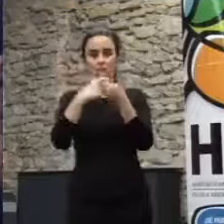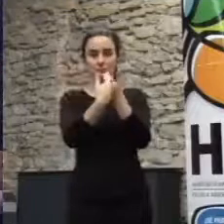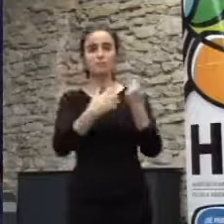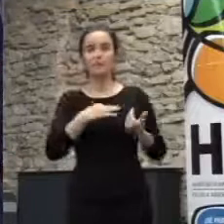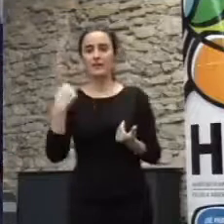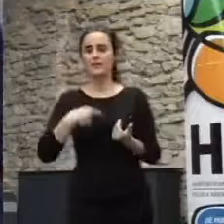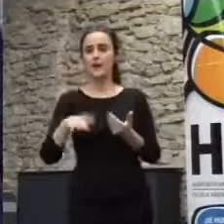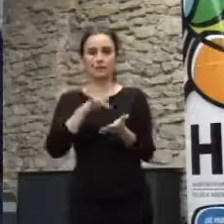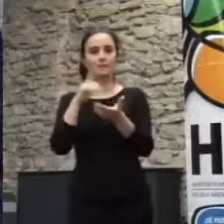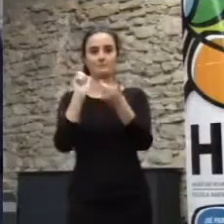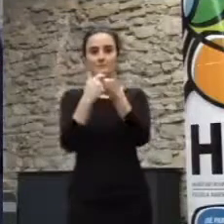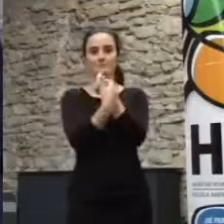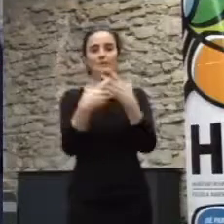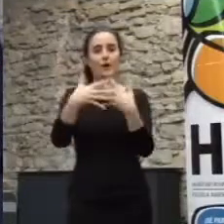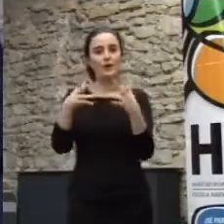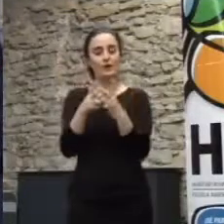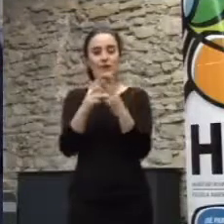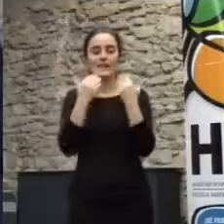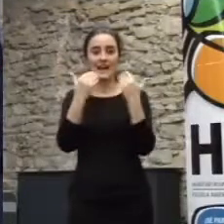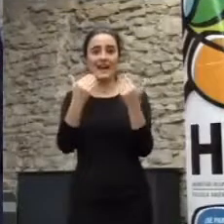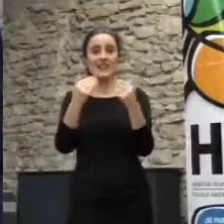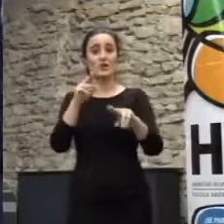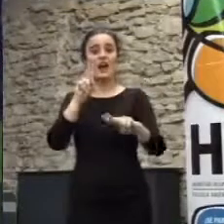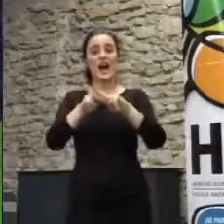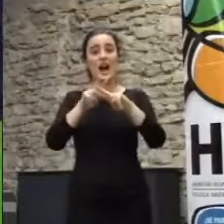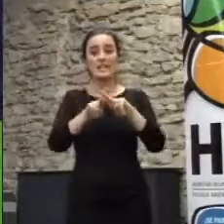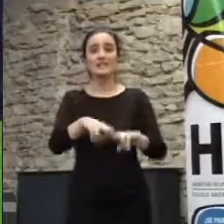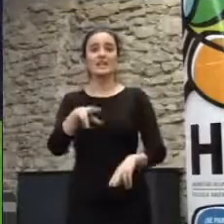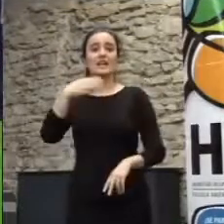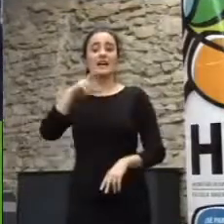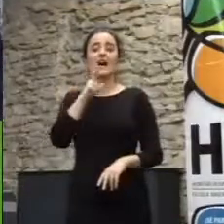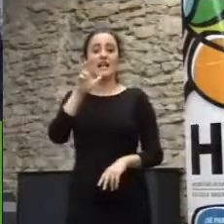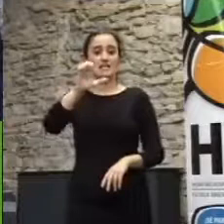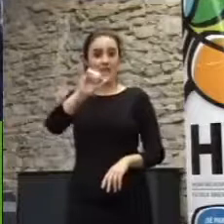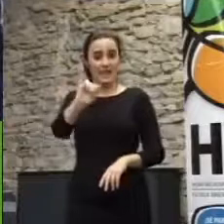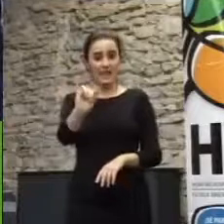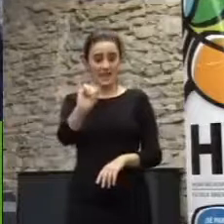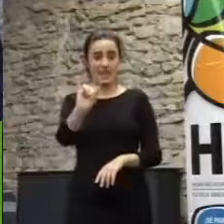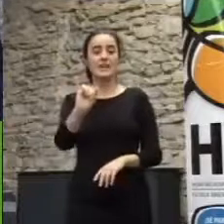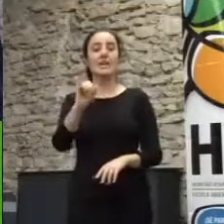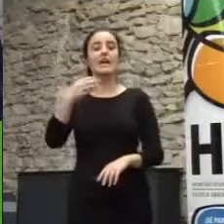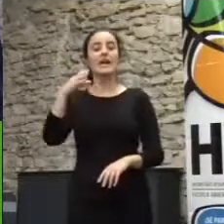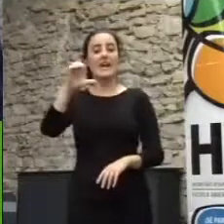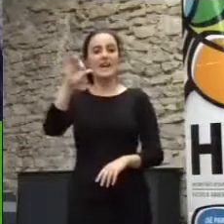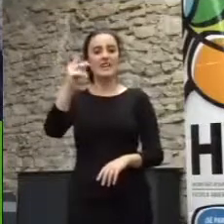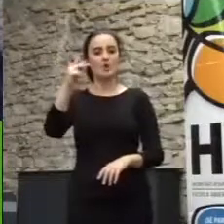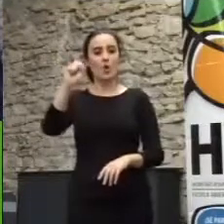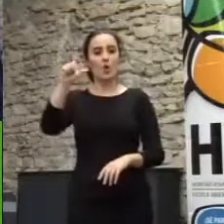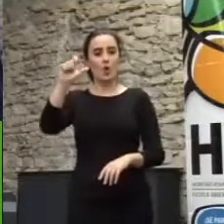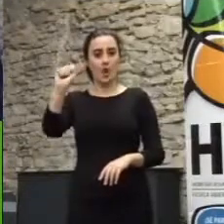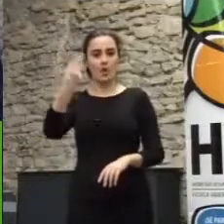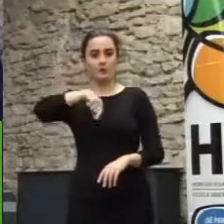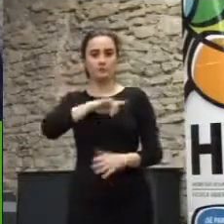están haciendo ya de alguna forma a través de las redes sociales con el hashtag EI Escola, EI mayúscula, aunque da igual, EI Escola, ese es el hashtag que